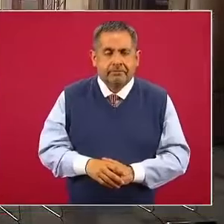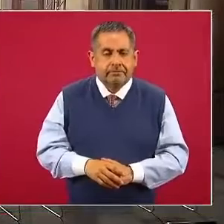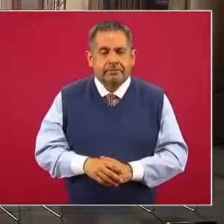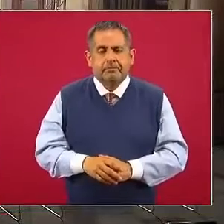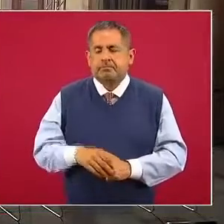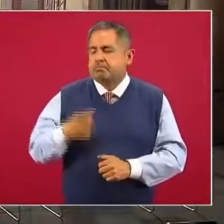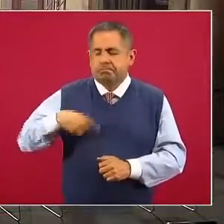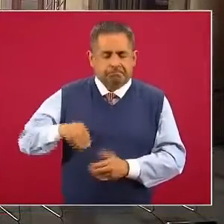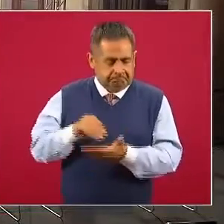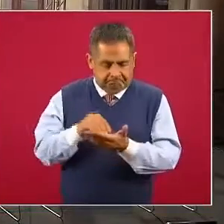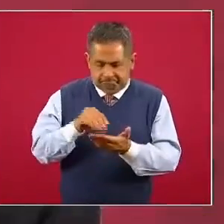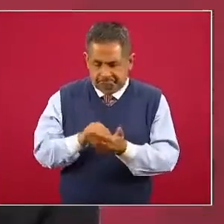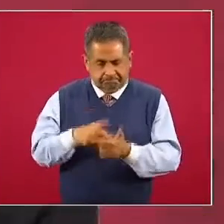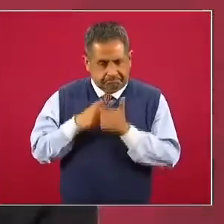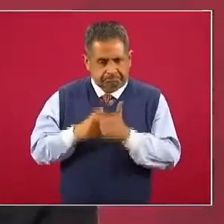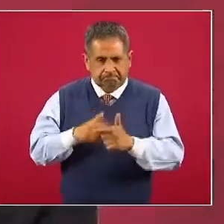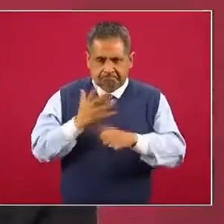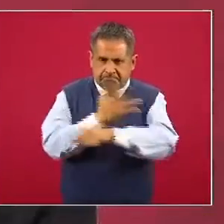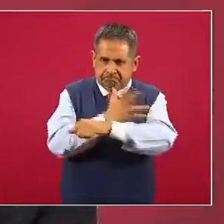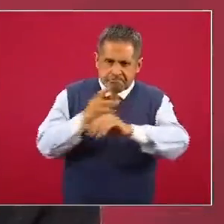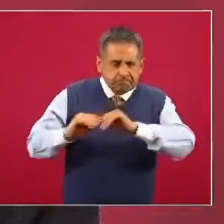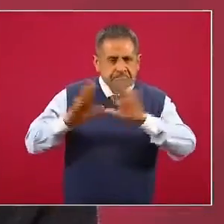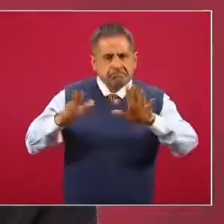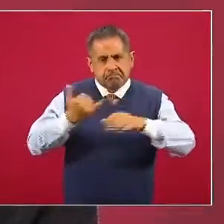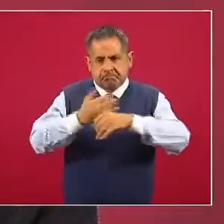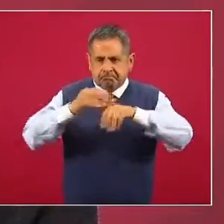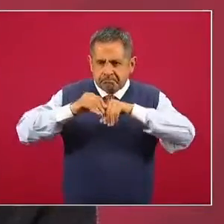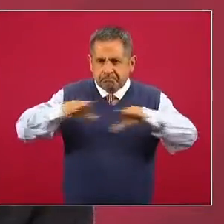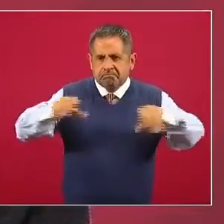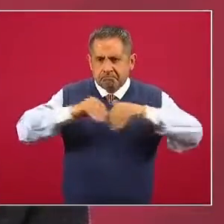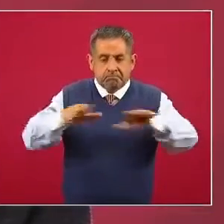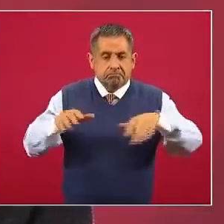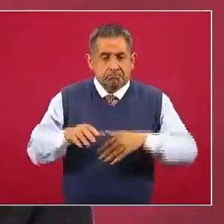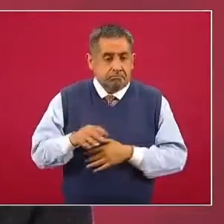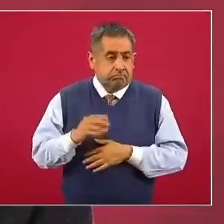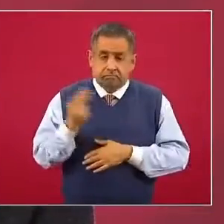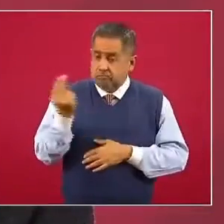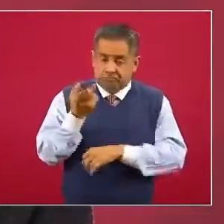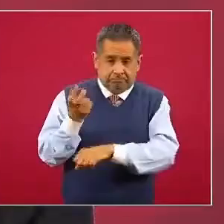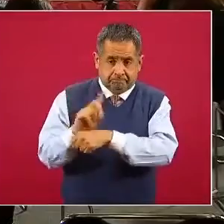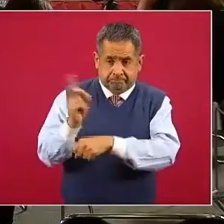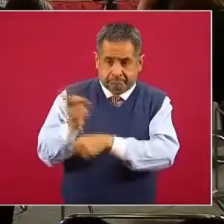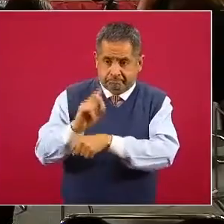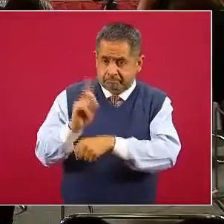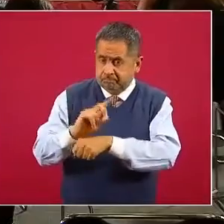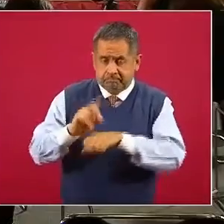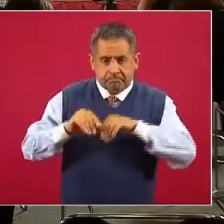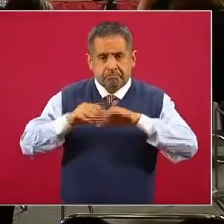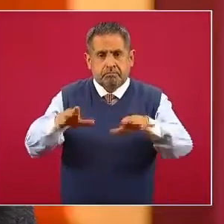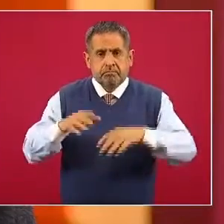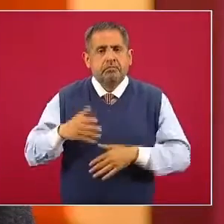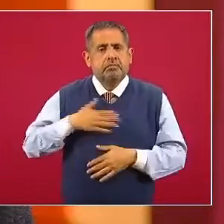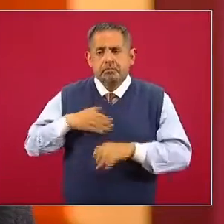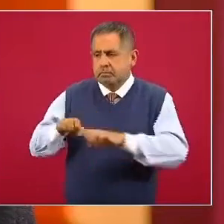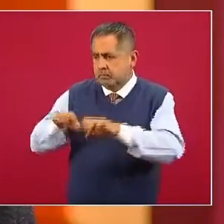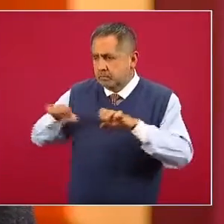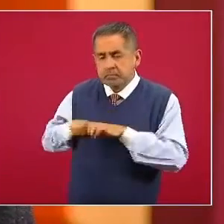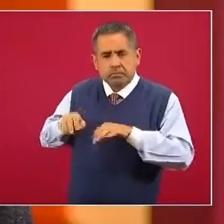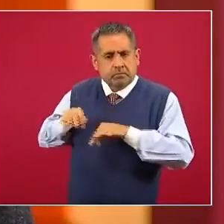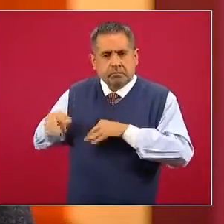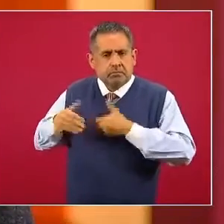Estamos comprometidos con la transparencia, con la información, sabemos que puede ser necesaria todos los días, y de cualquier manera nuestro equipo